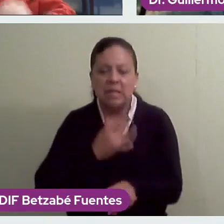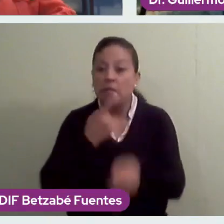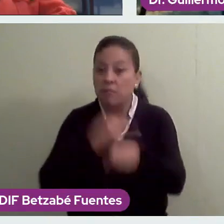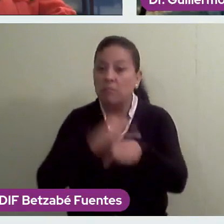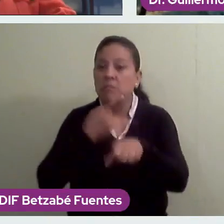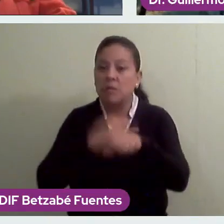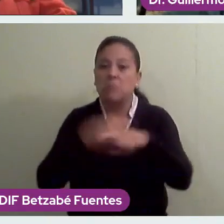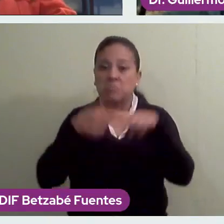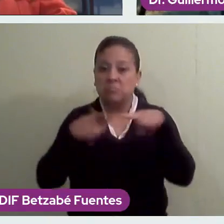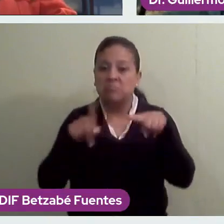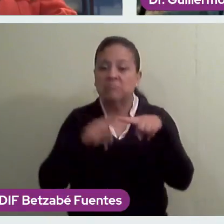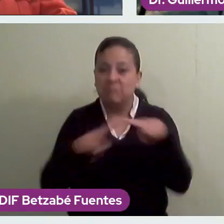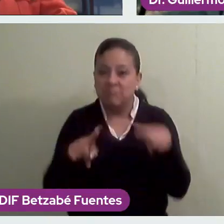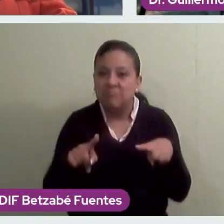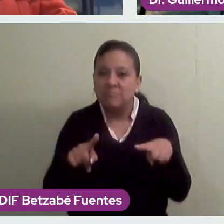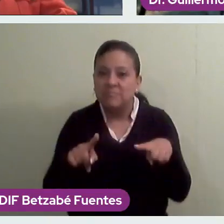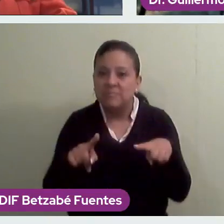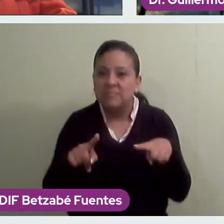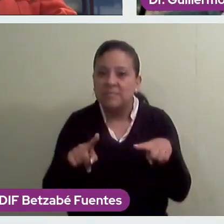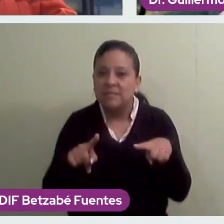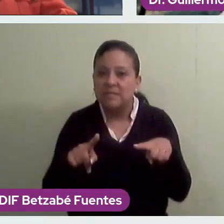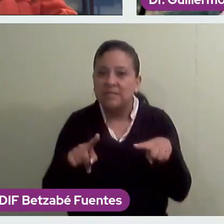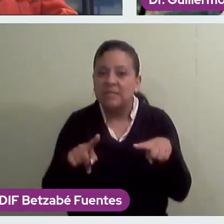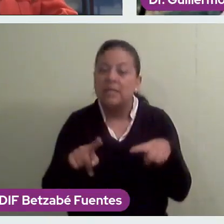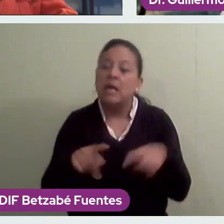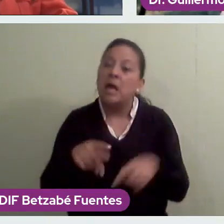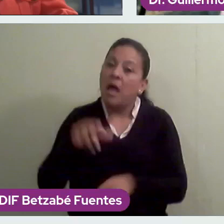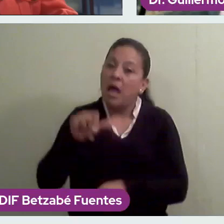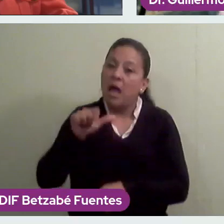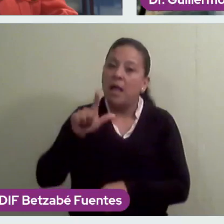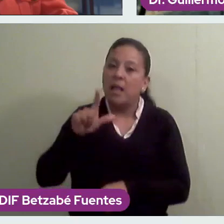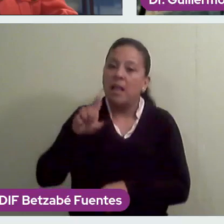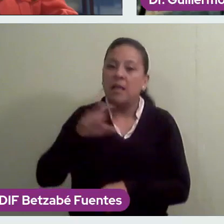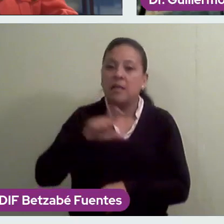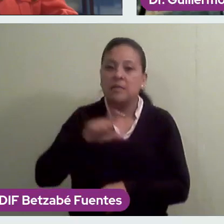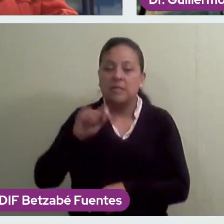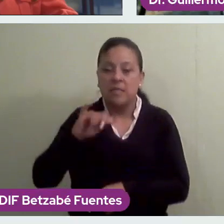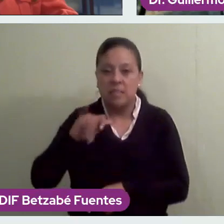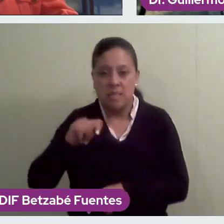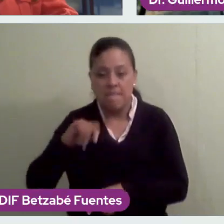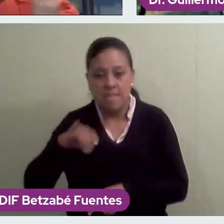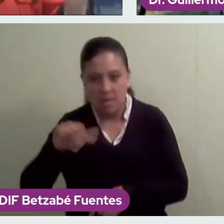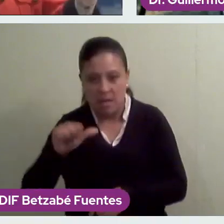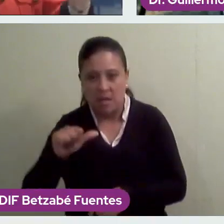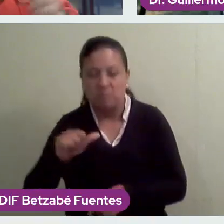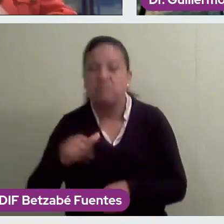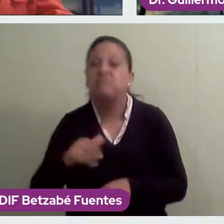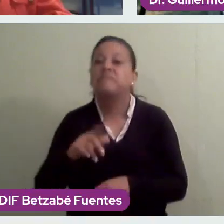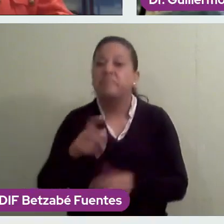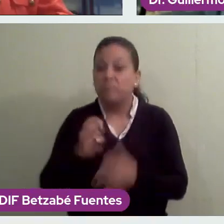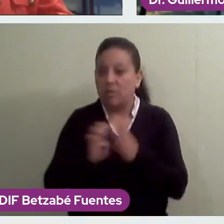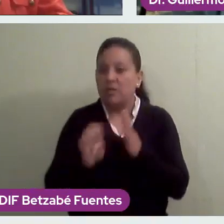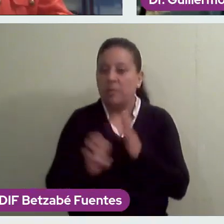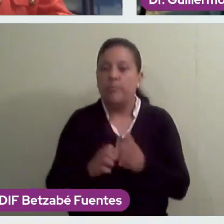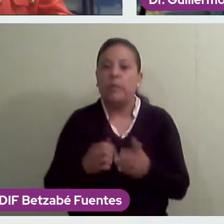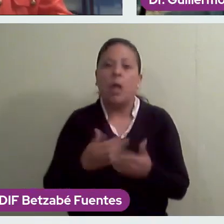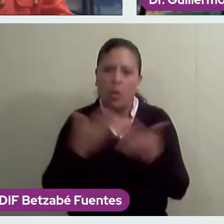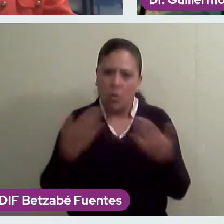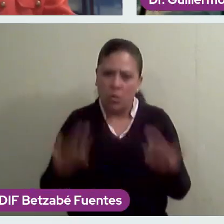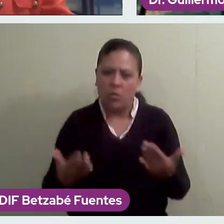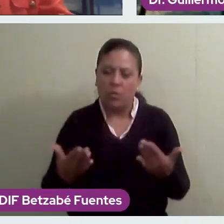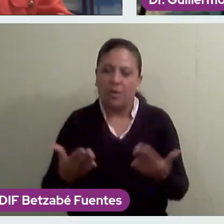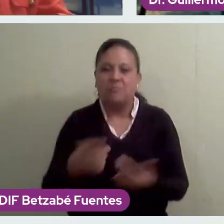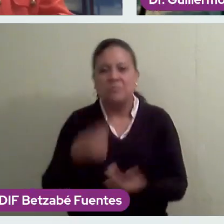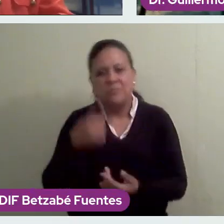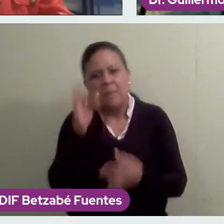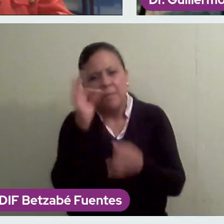sí que especificando lo que es la lexitimia. Y pues una reflexión final,